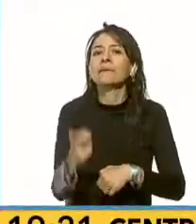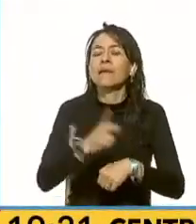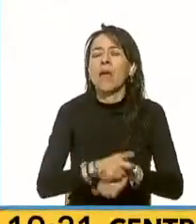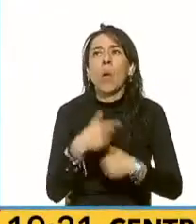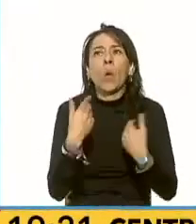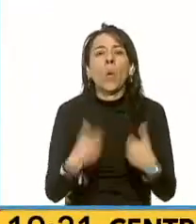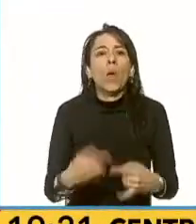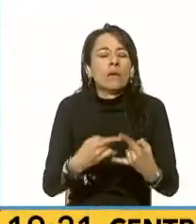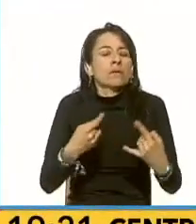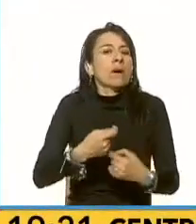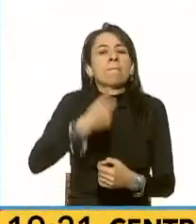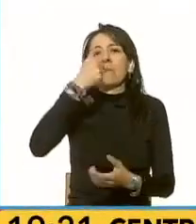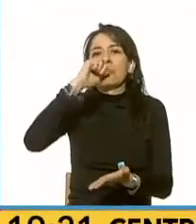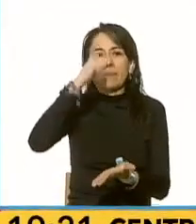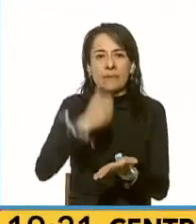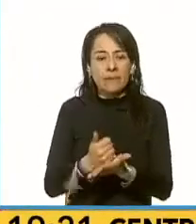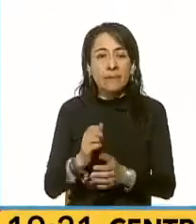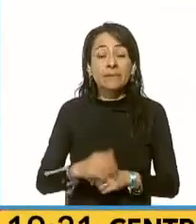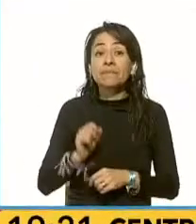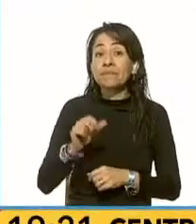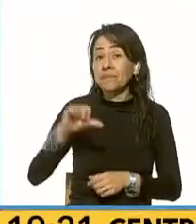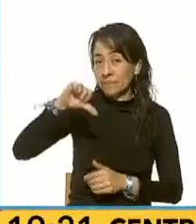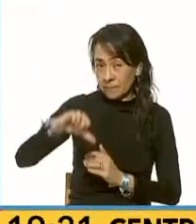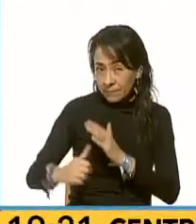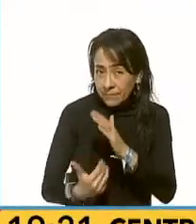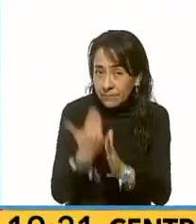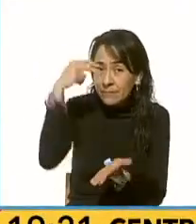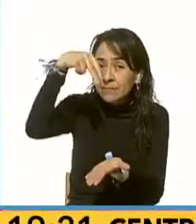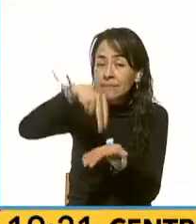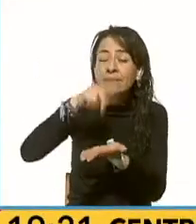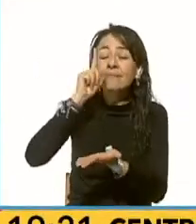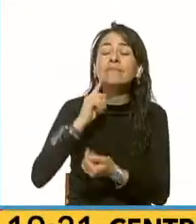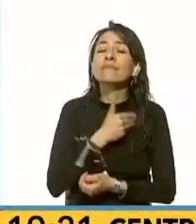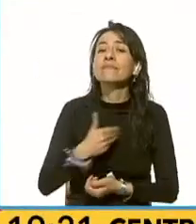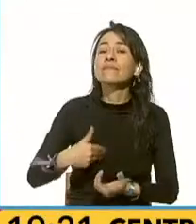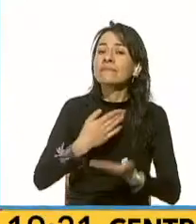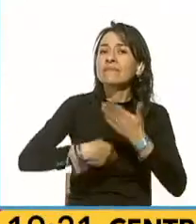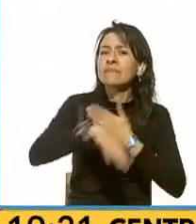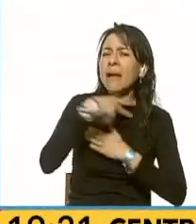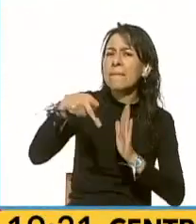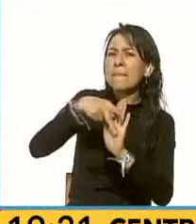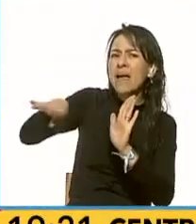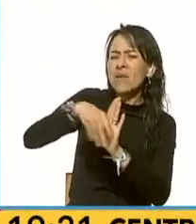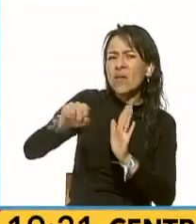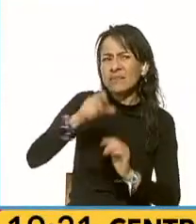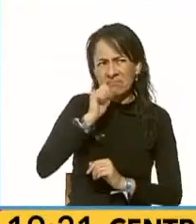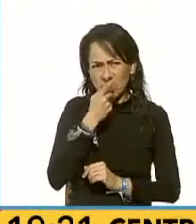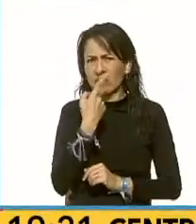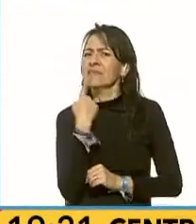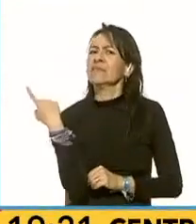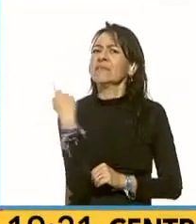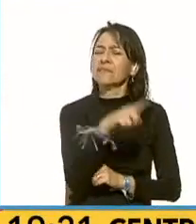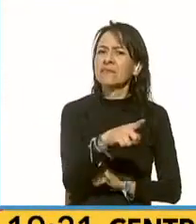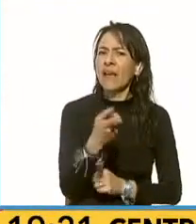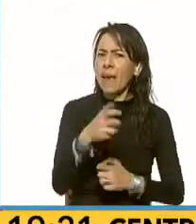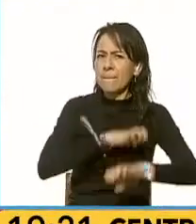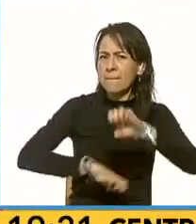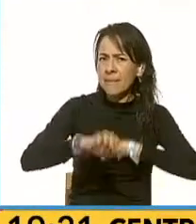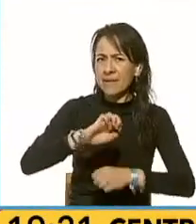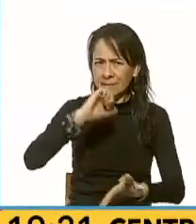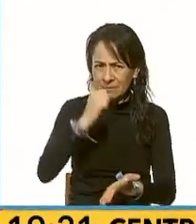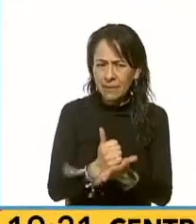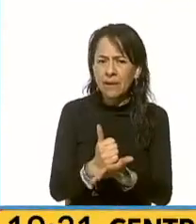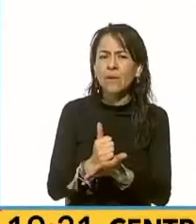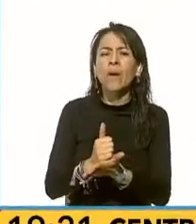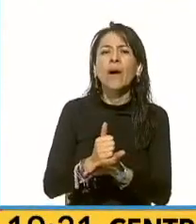Y durante la conferencia mañanera de la presidenta Claudia Sheinbaum, periodistas denunciaron que la empresa Banco Azteca de Ricardo Benjamín